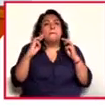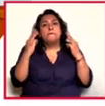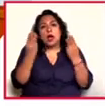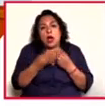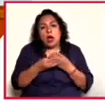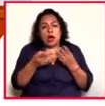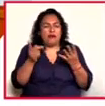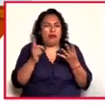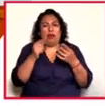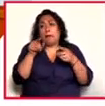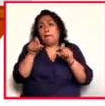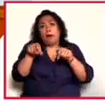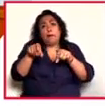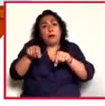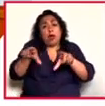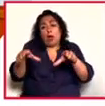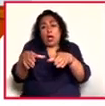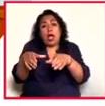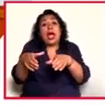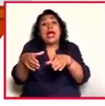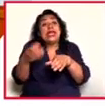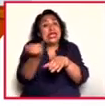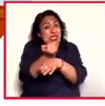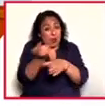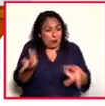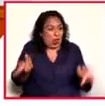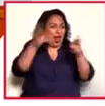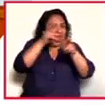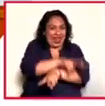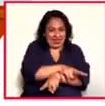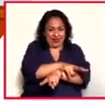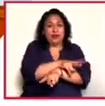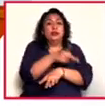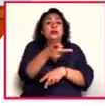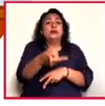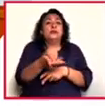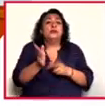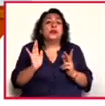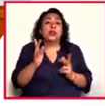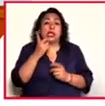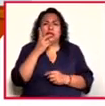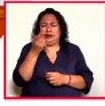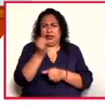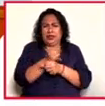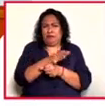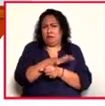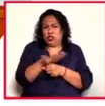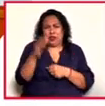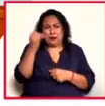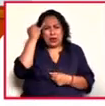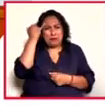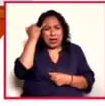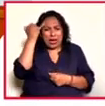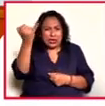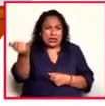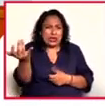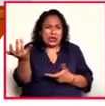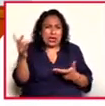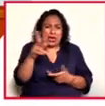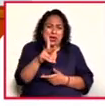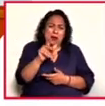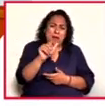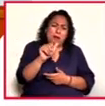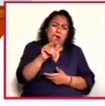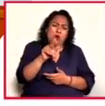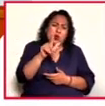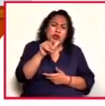serie de cosas así. Ocurre lo mismo, pero a la inversa, ¿no? Y entonces alguien dice, es imposible imaginar que Paulina Goto o que